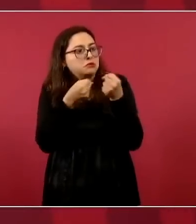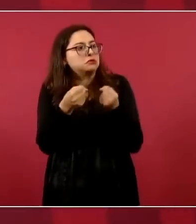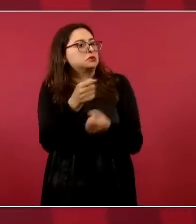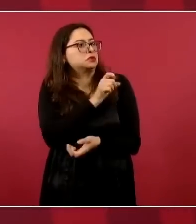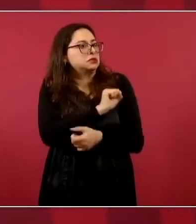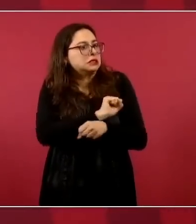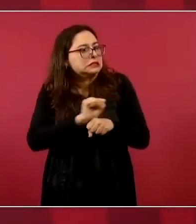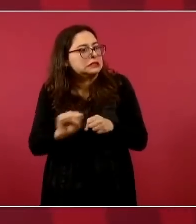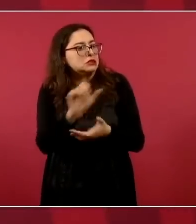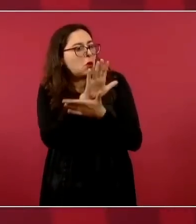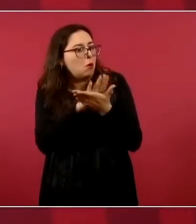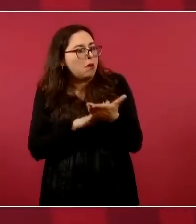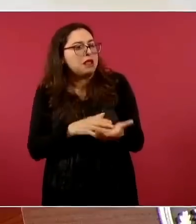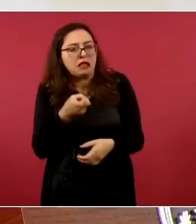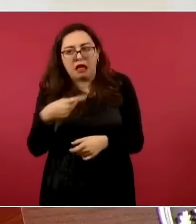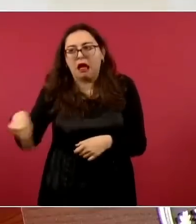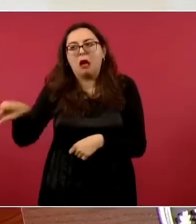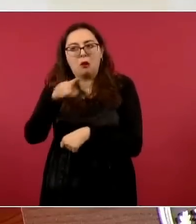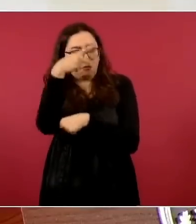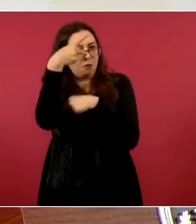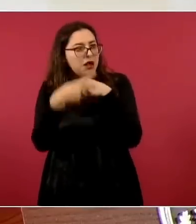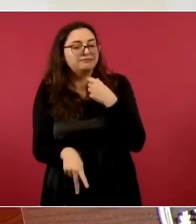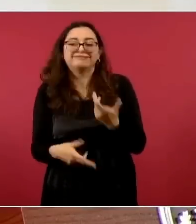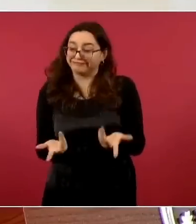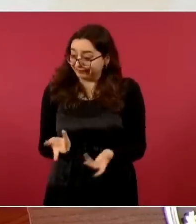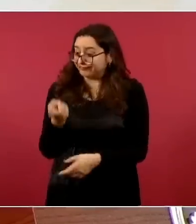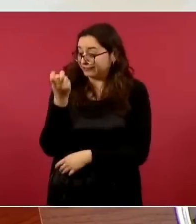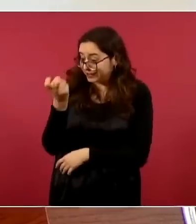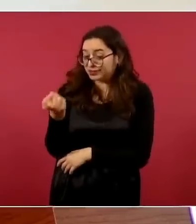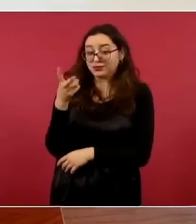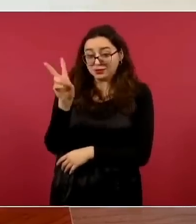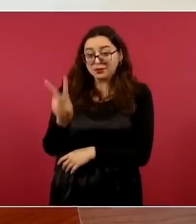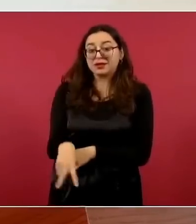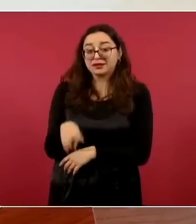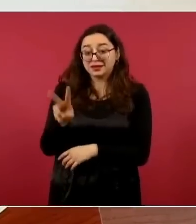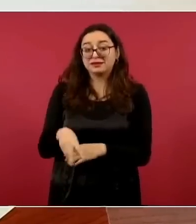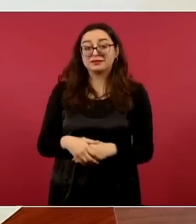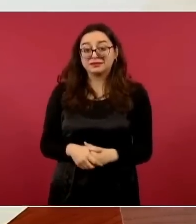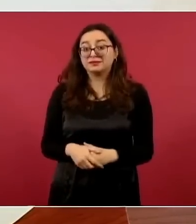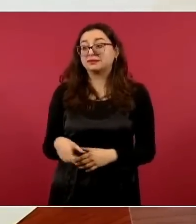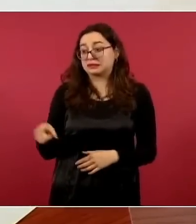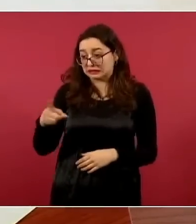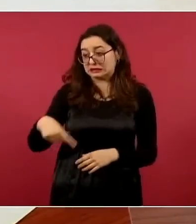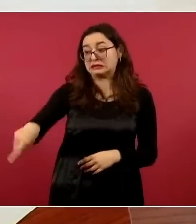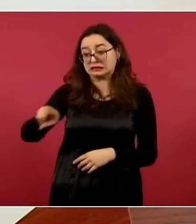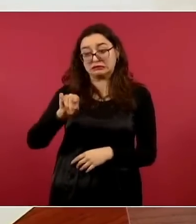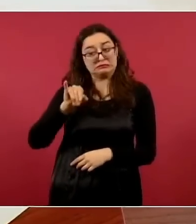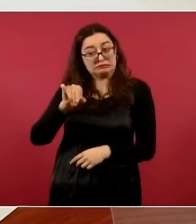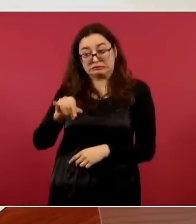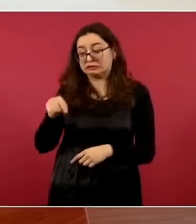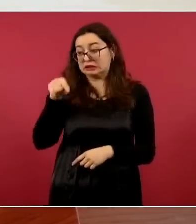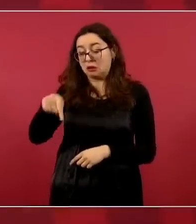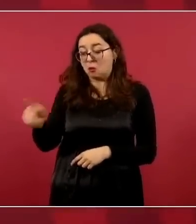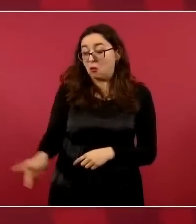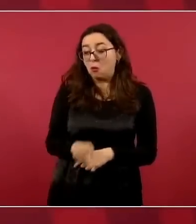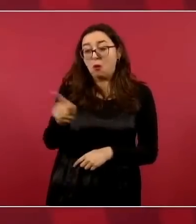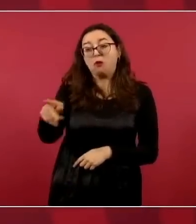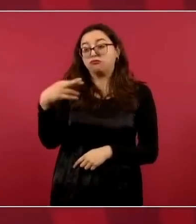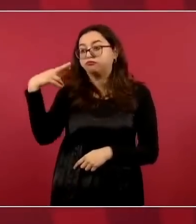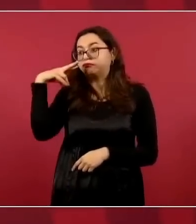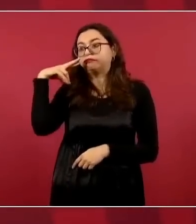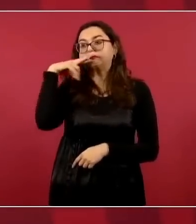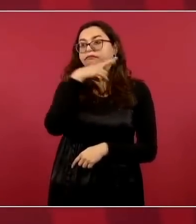está el peligro, porque ahí sí las banquetas son muy angostas. Ahí no es